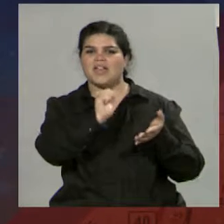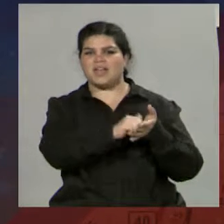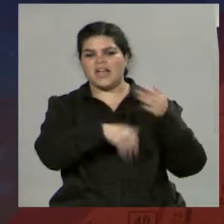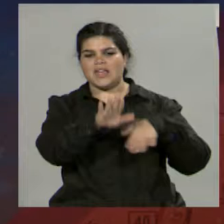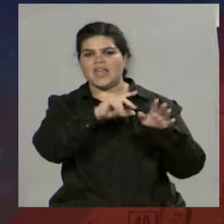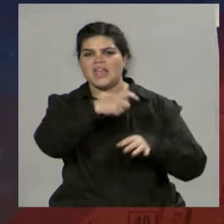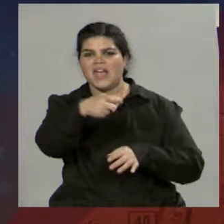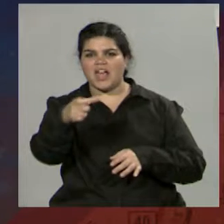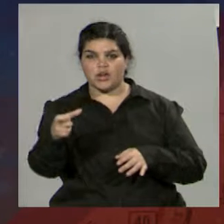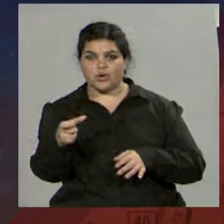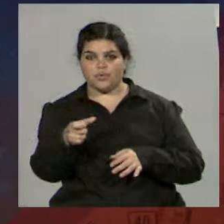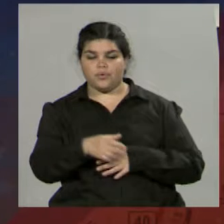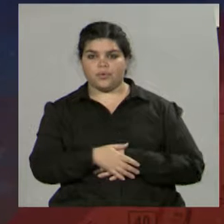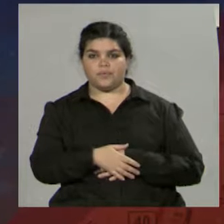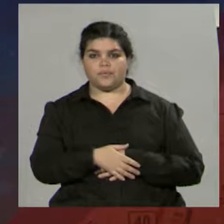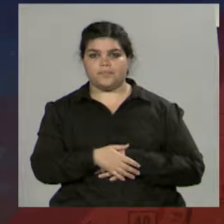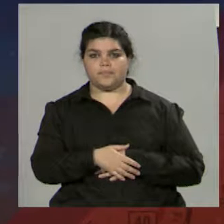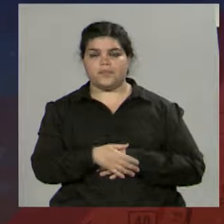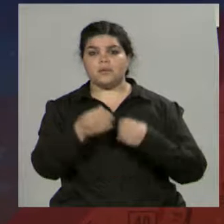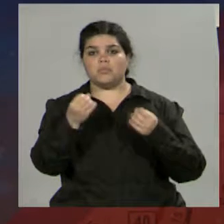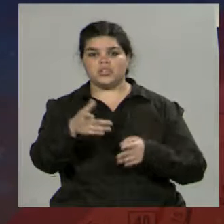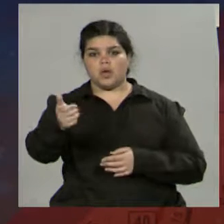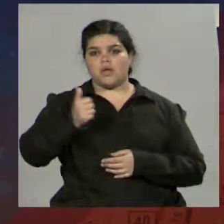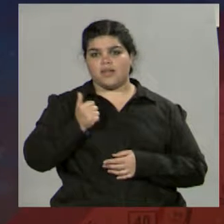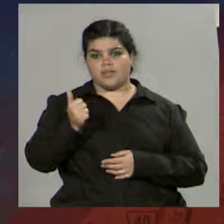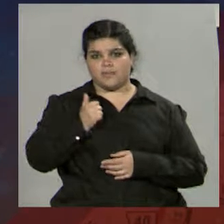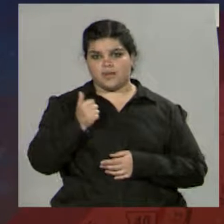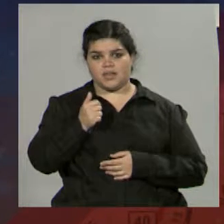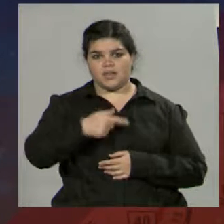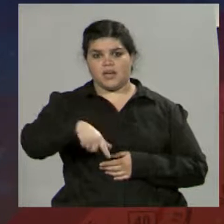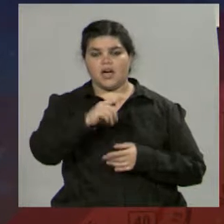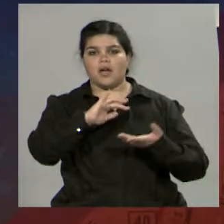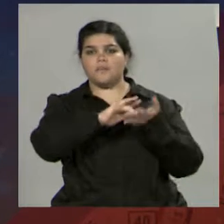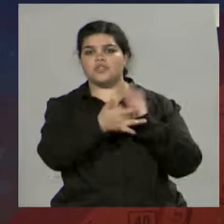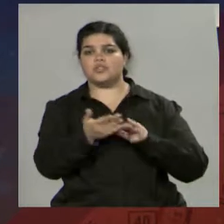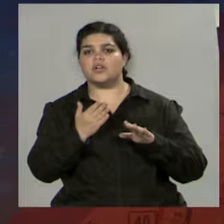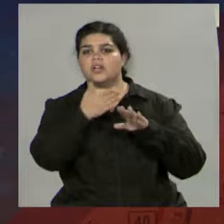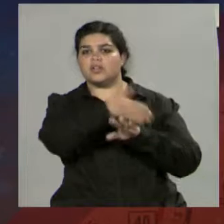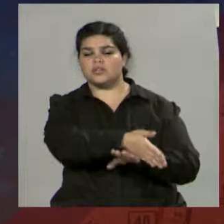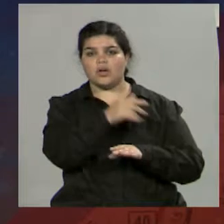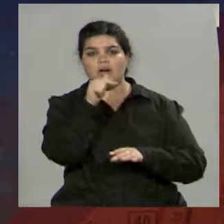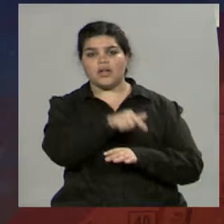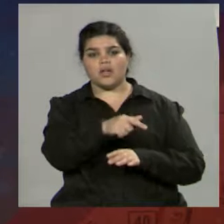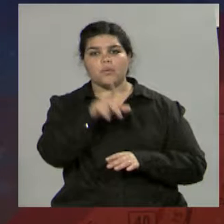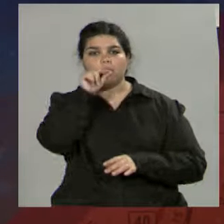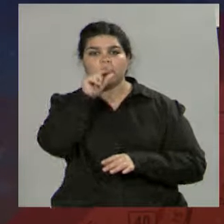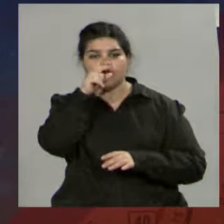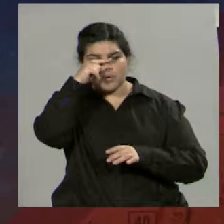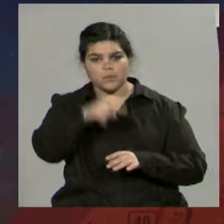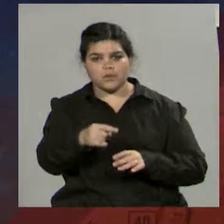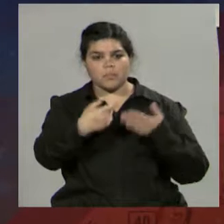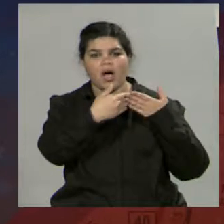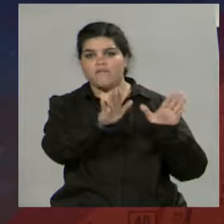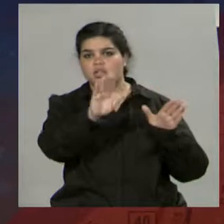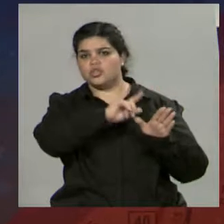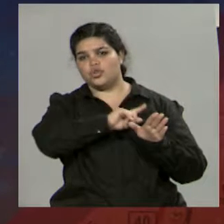lo que la gente de Gendarmería del Paso Cristo Redentor, la última publicación de su Twitter fue que no se reabre el paso